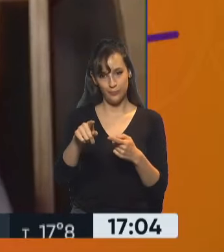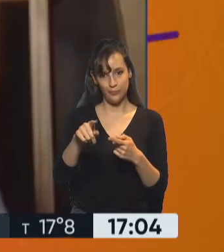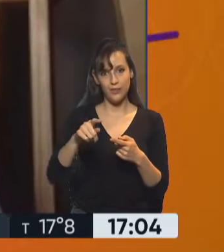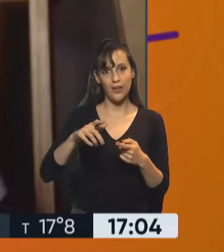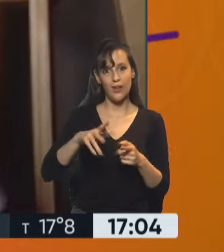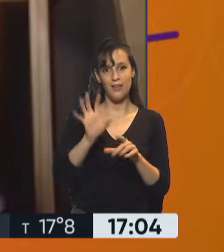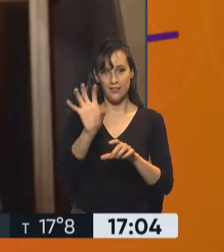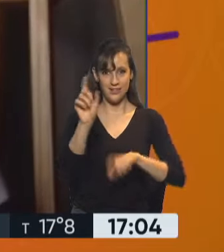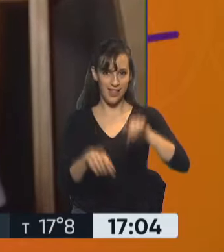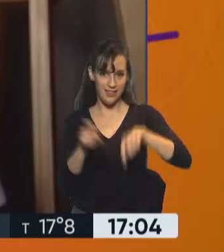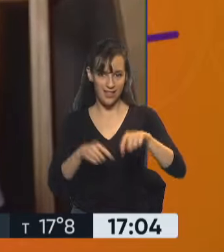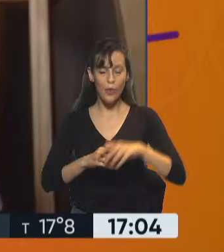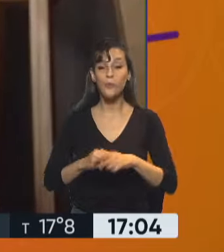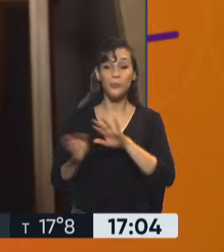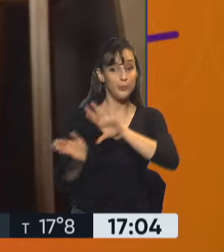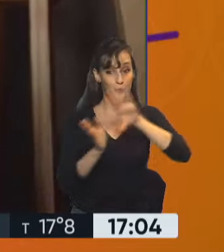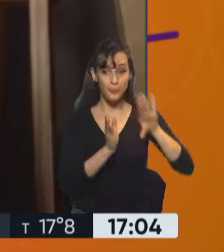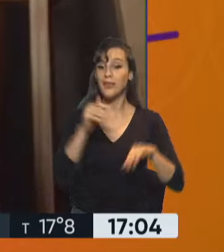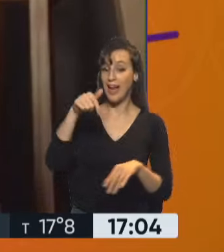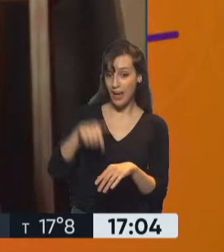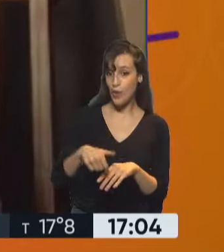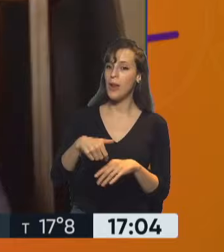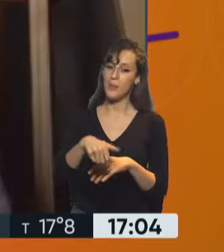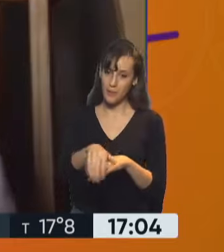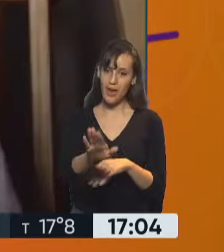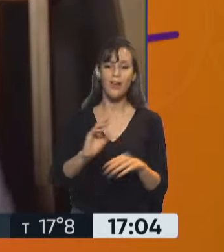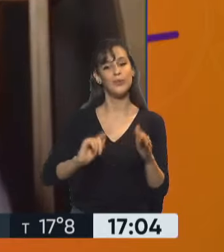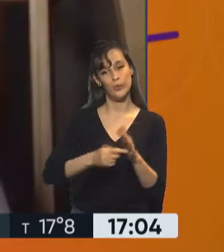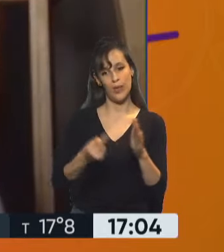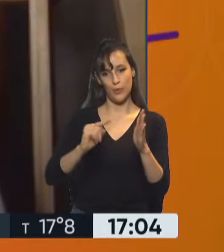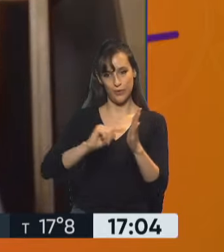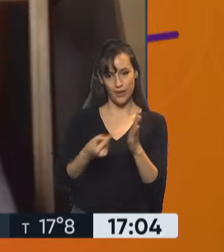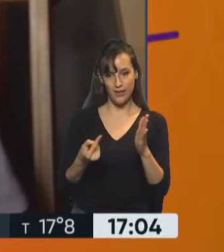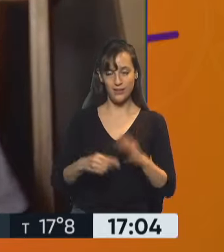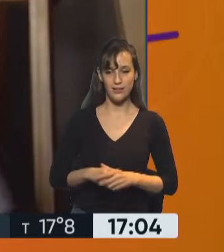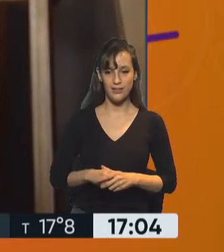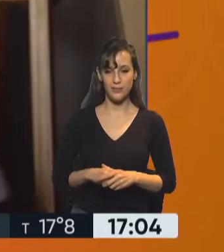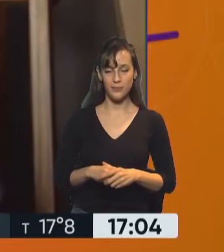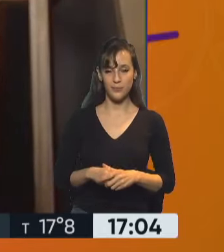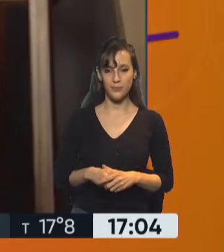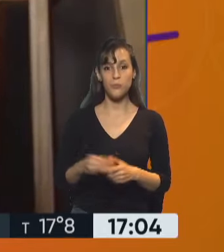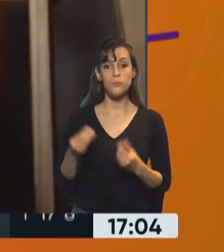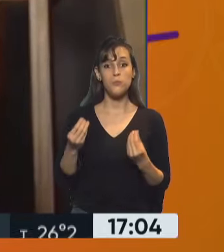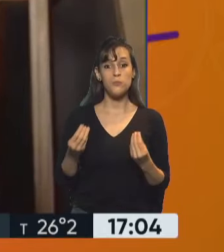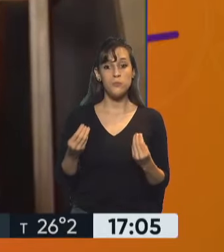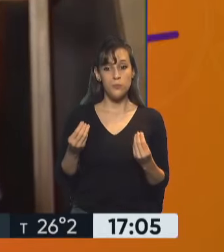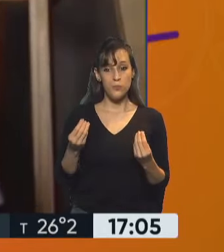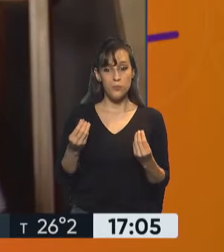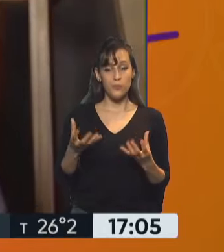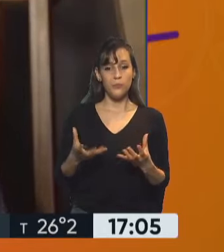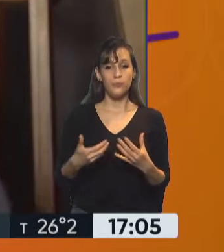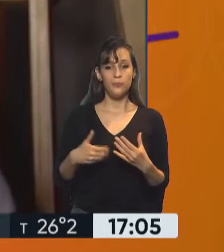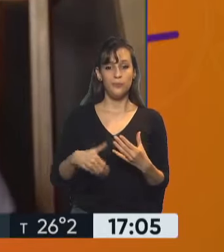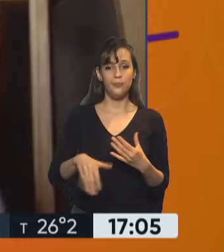del Estero. Pero ahora vamos a abrir la ventanita de la ciudad de Buenos Aires nuevamente, porque... vamos a conectar con